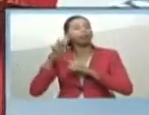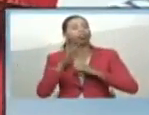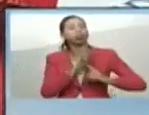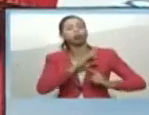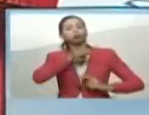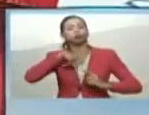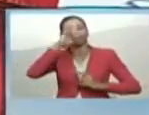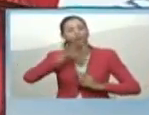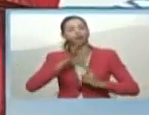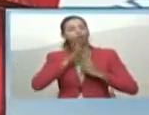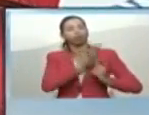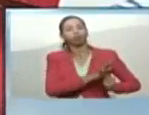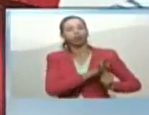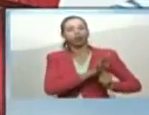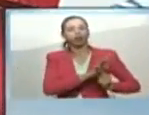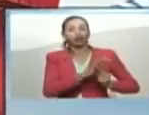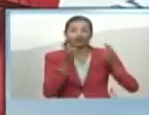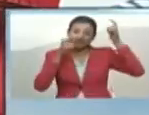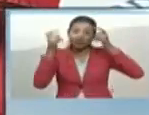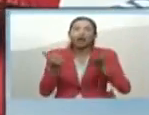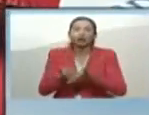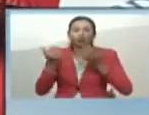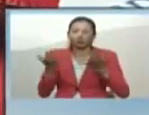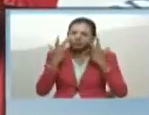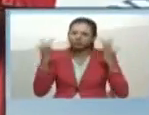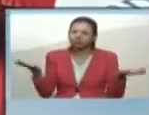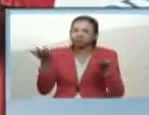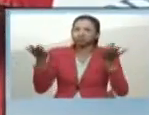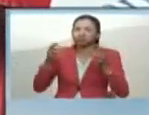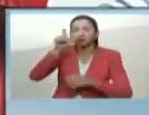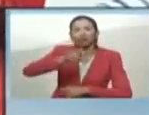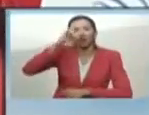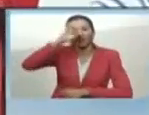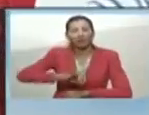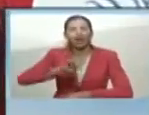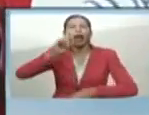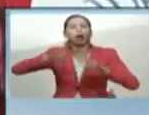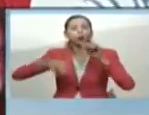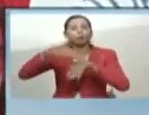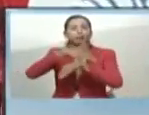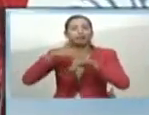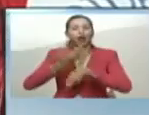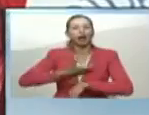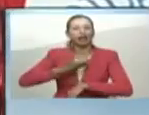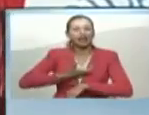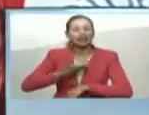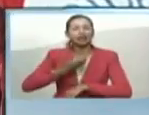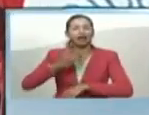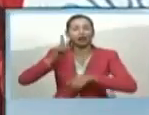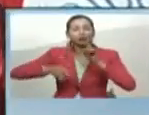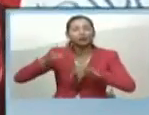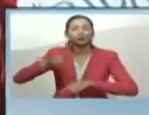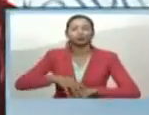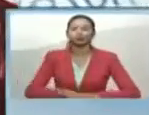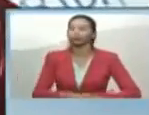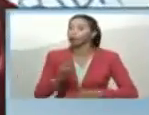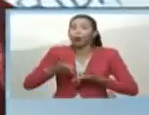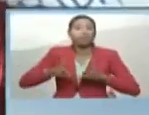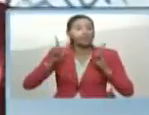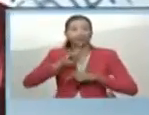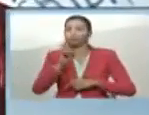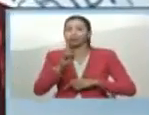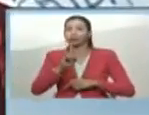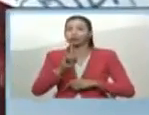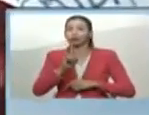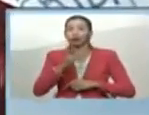existe un velo en las instituciones llámense gobernaciones alcaldía ministerio que no permiten Pues que que nuestras